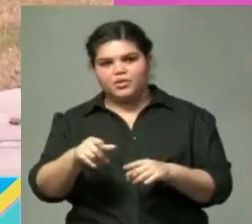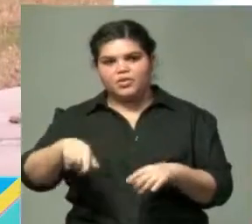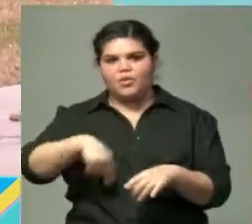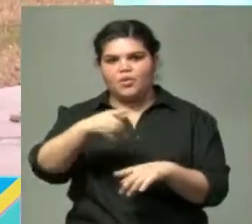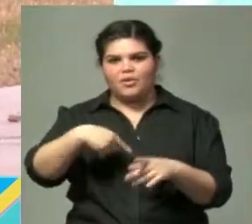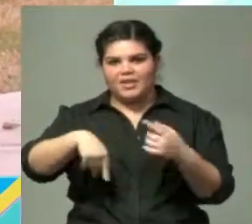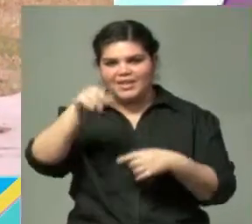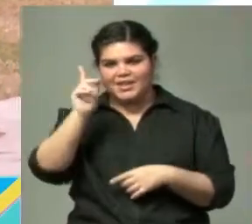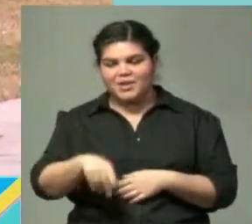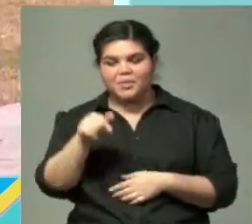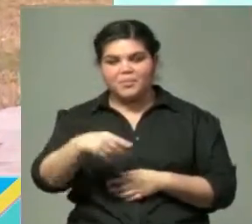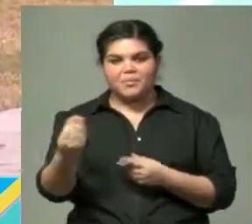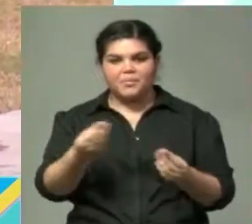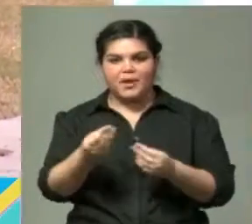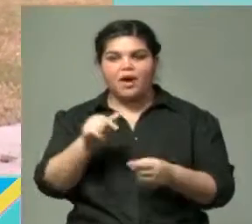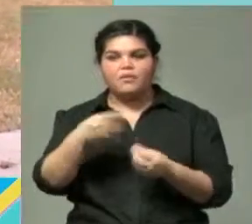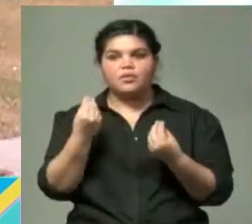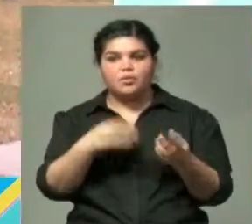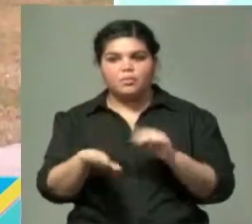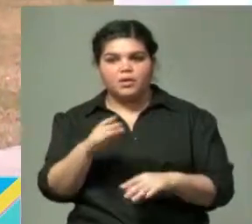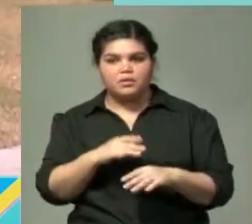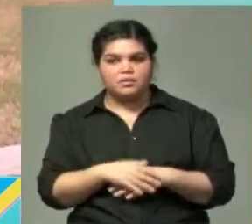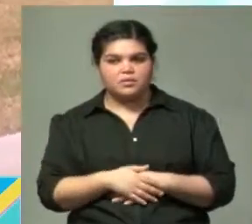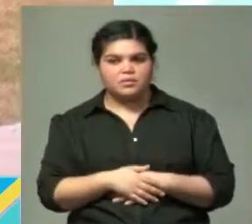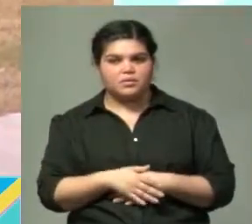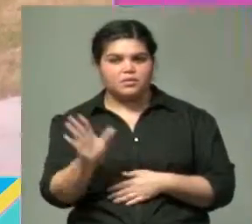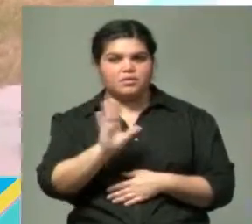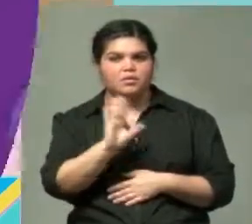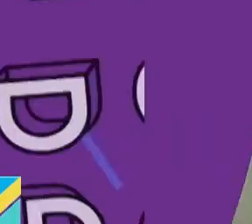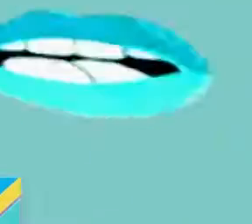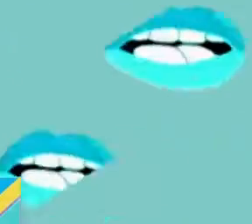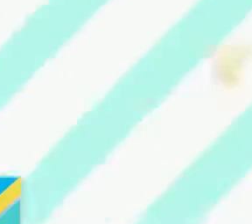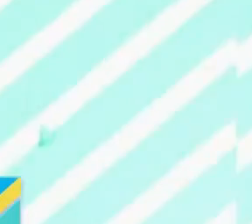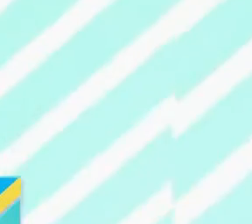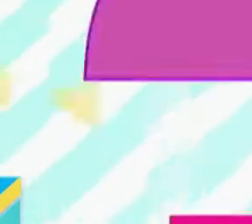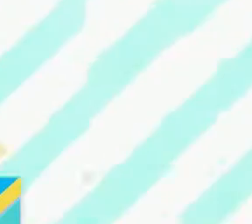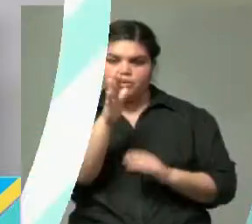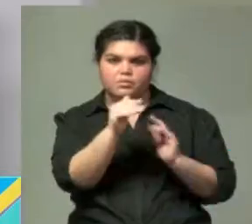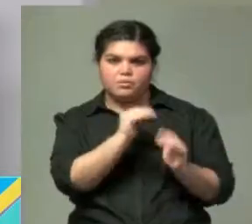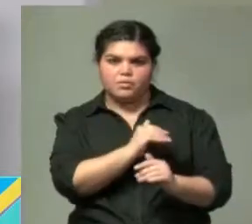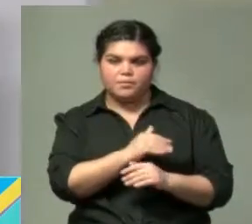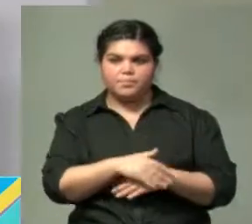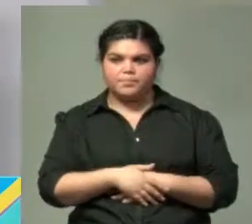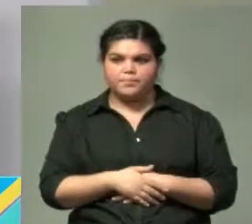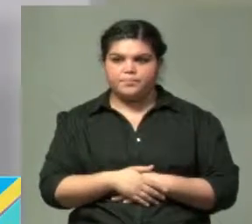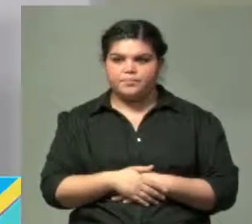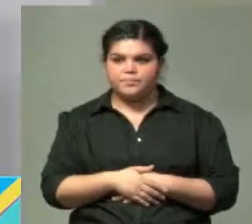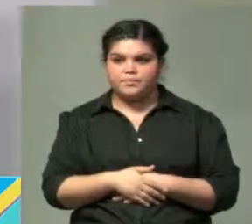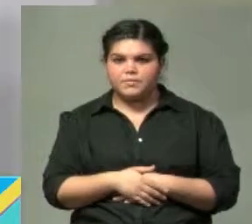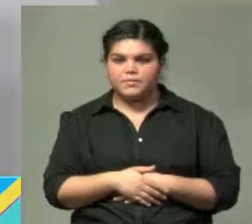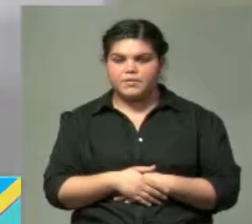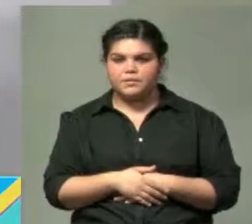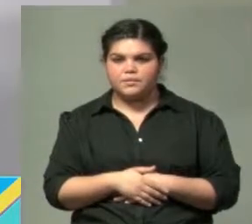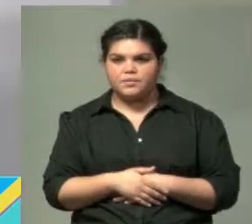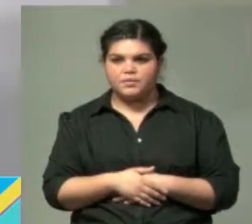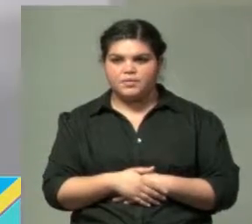para poder pagar las tarifas, ¿no? Sí, Nicolás, Marcelo Sastre te saluda, ¿cómo estás? ¿Cómo va? Igual la pregunta me